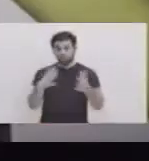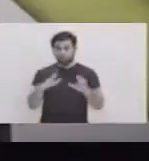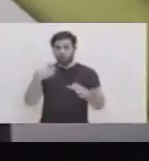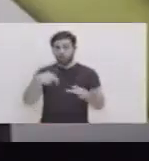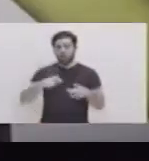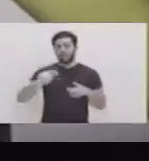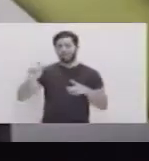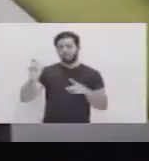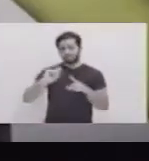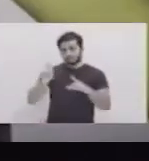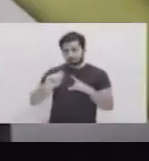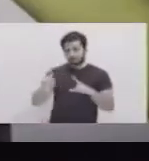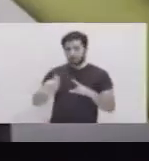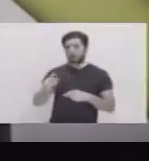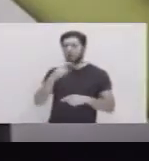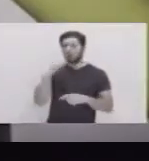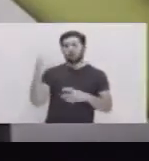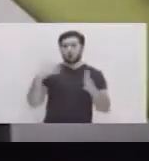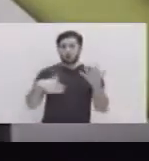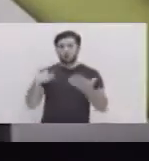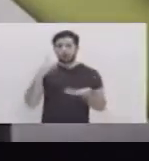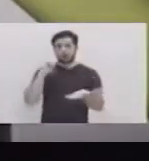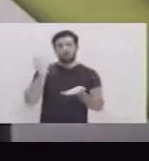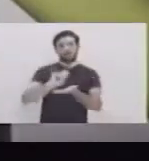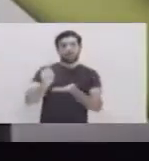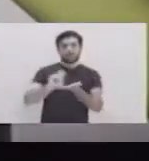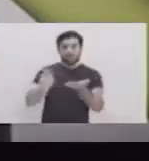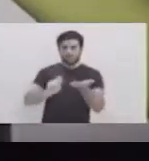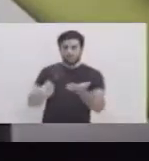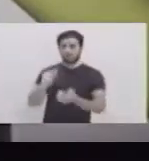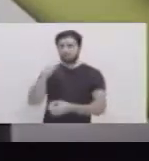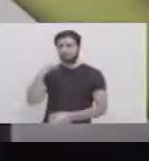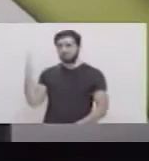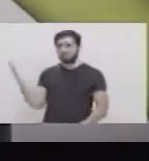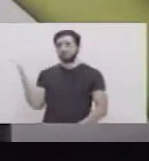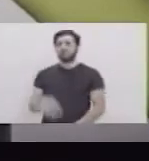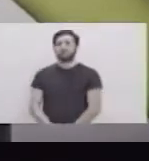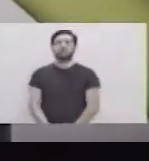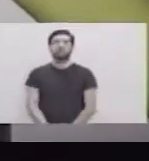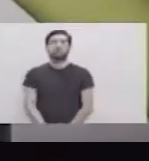alrededor de un centro. Vamos a pintar con estos crayones elegidos,